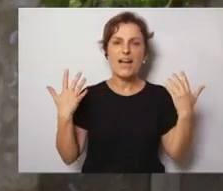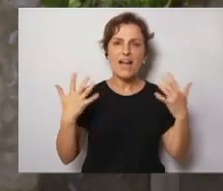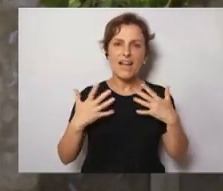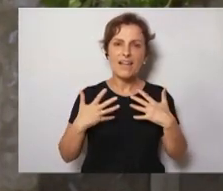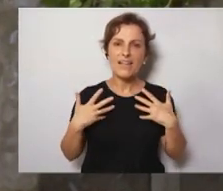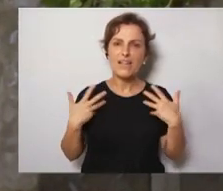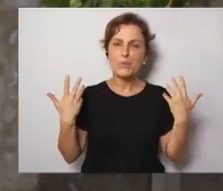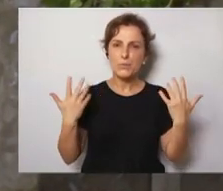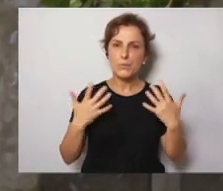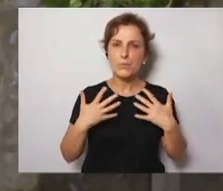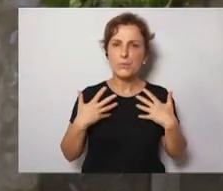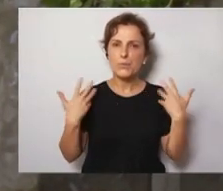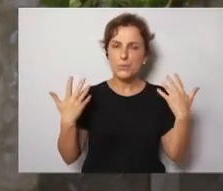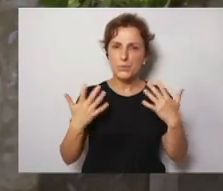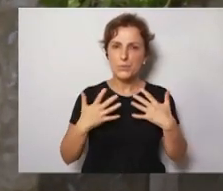yo